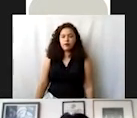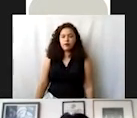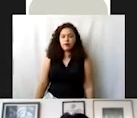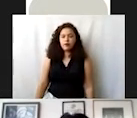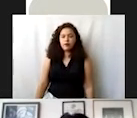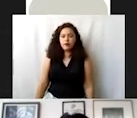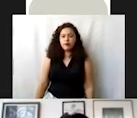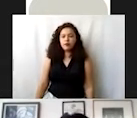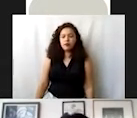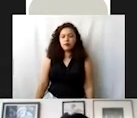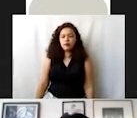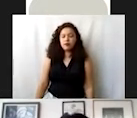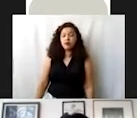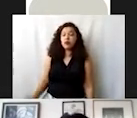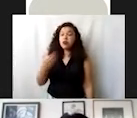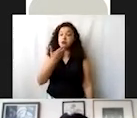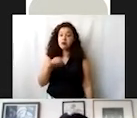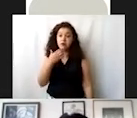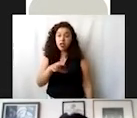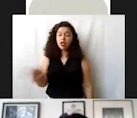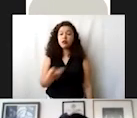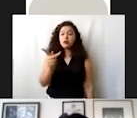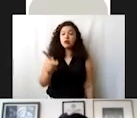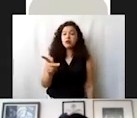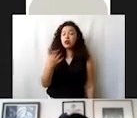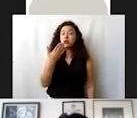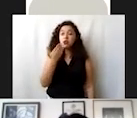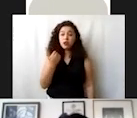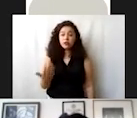No hay comentarios ni preguntas, contador.